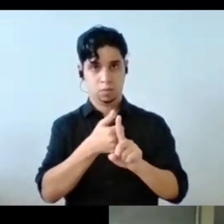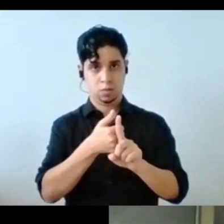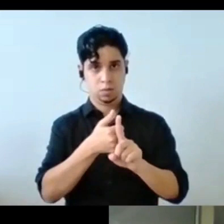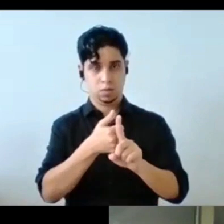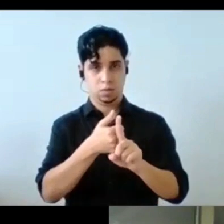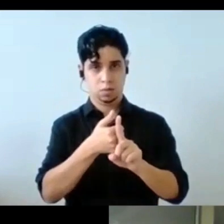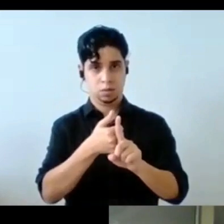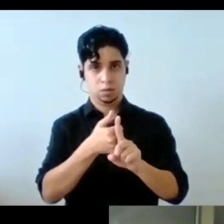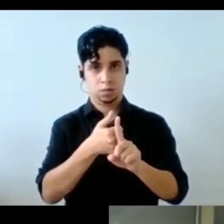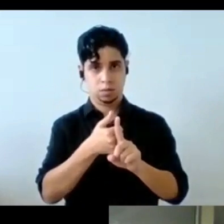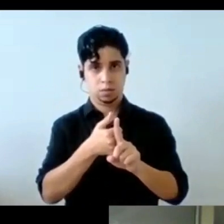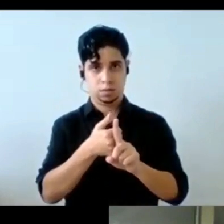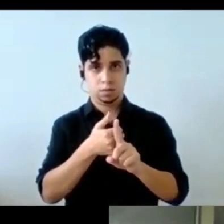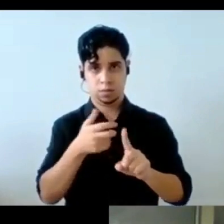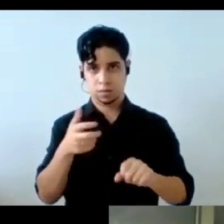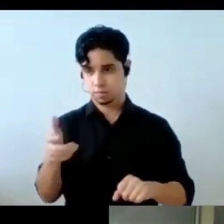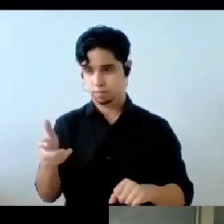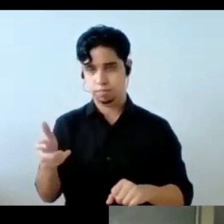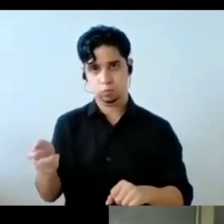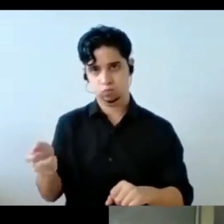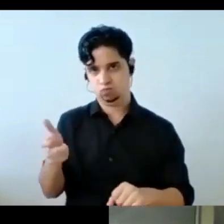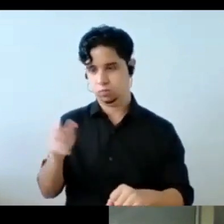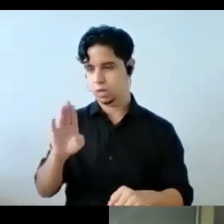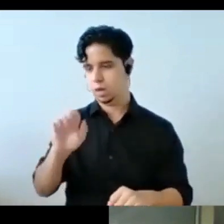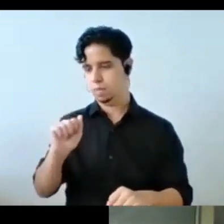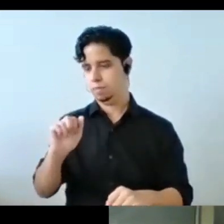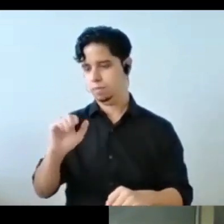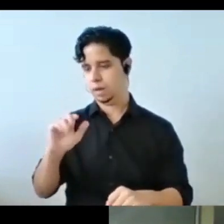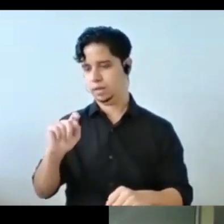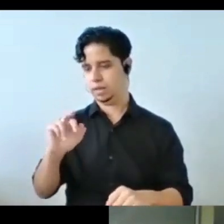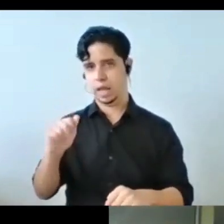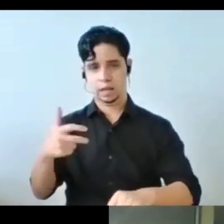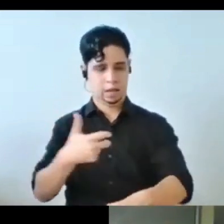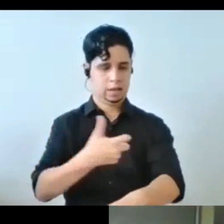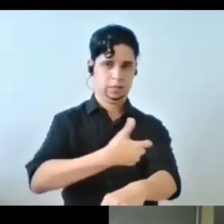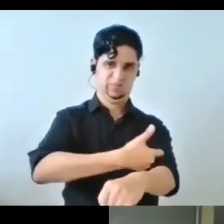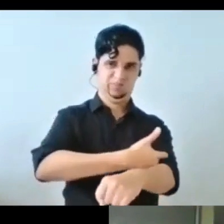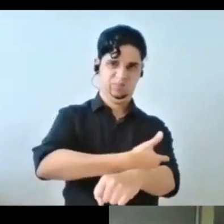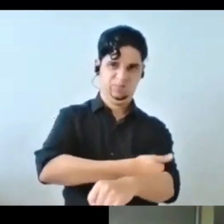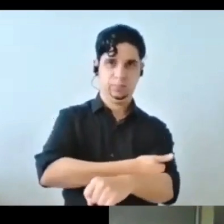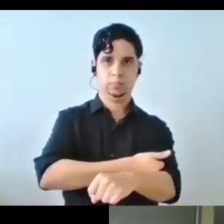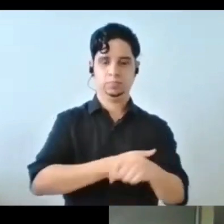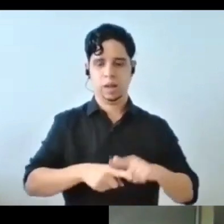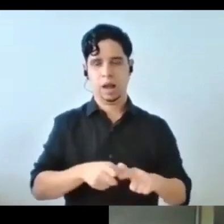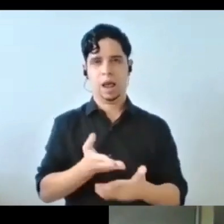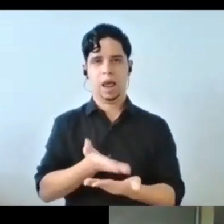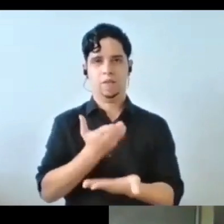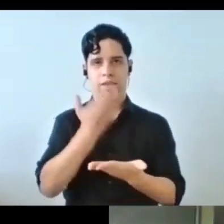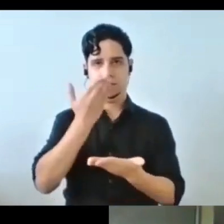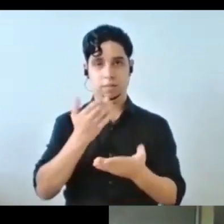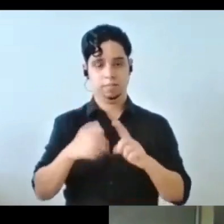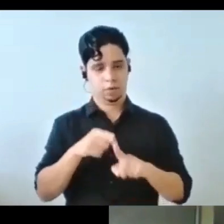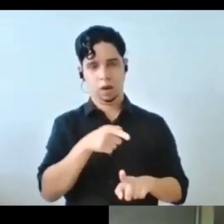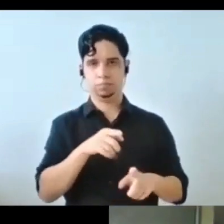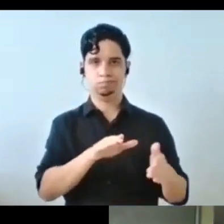bacterias, necrobacterias o algo así, sí, para entonces él probar su teoría, pero lamentablemente también lo llevó a la